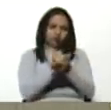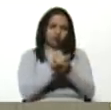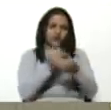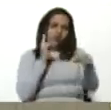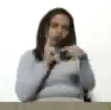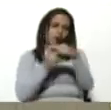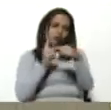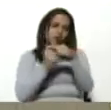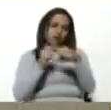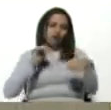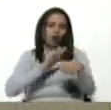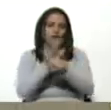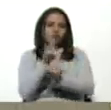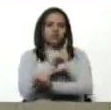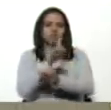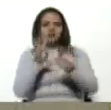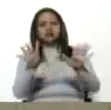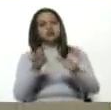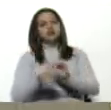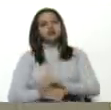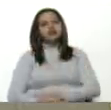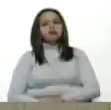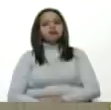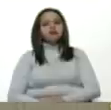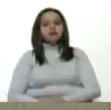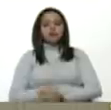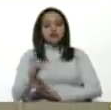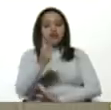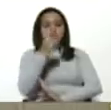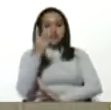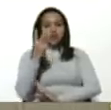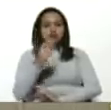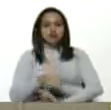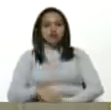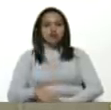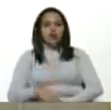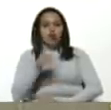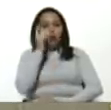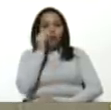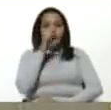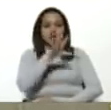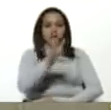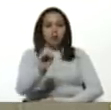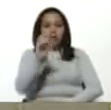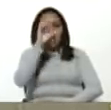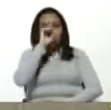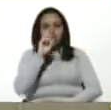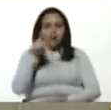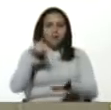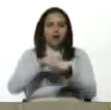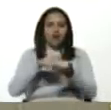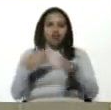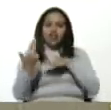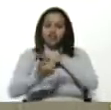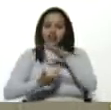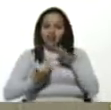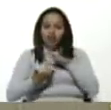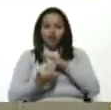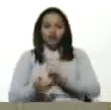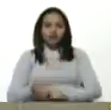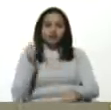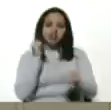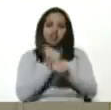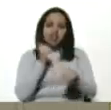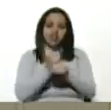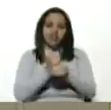positivo al COVID-19. El segundo caso es un hombre de 50 años de la parroquia El Recreo,